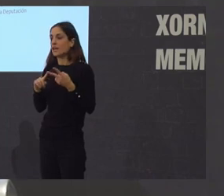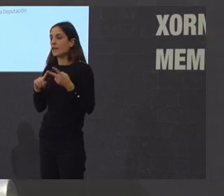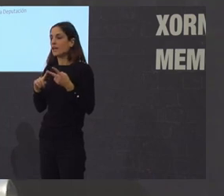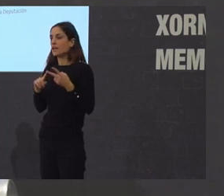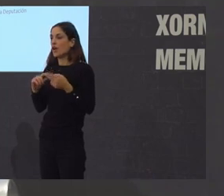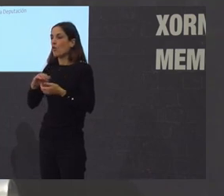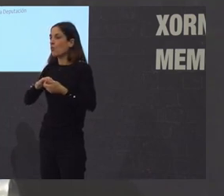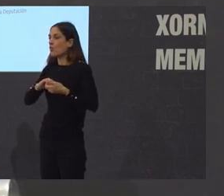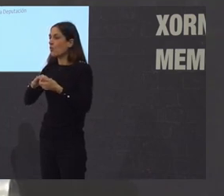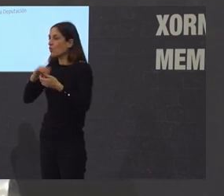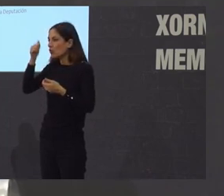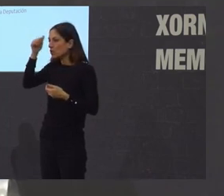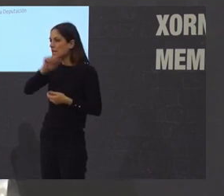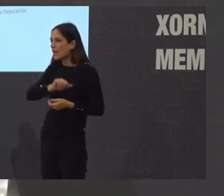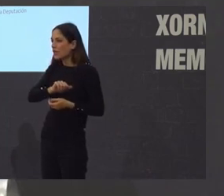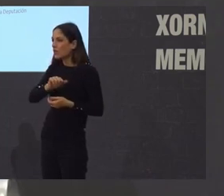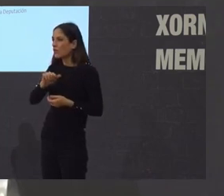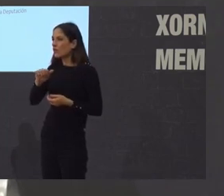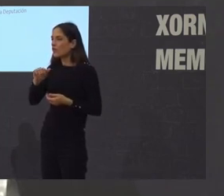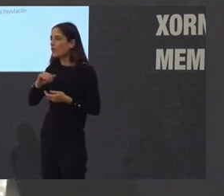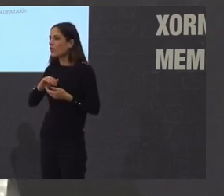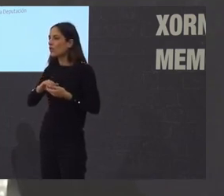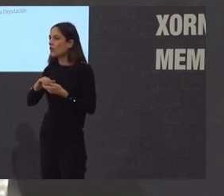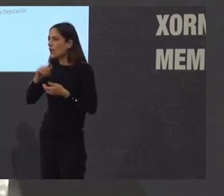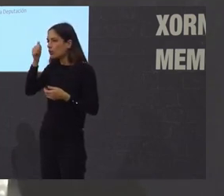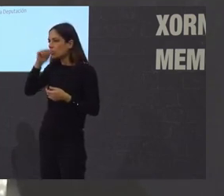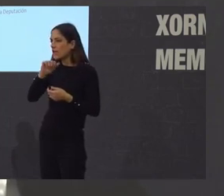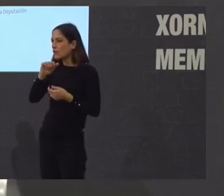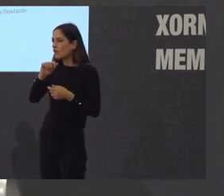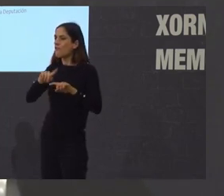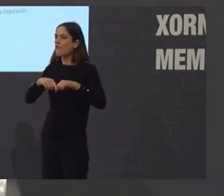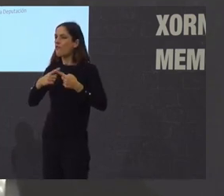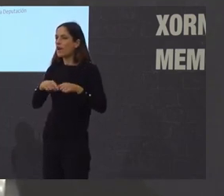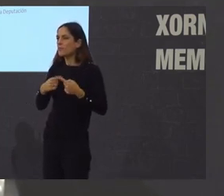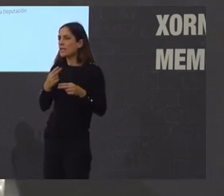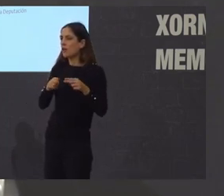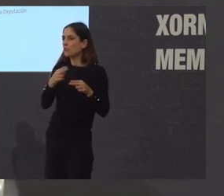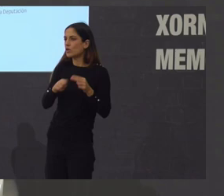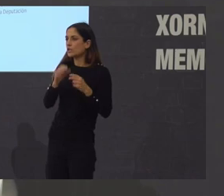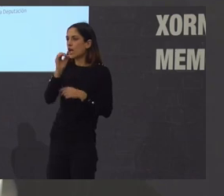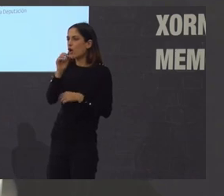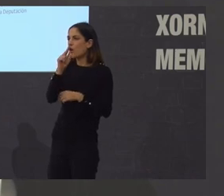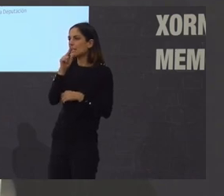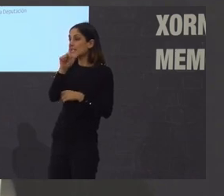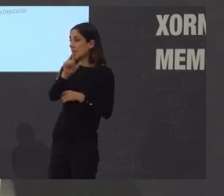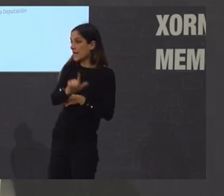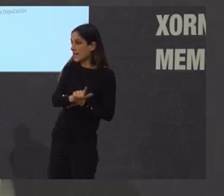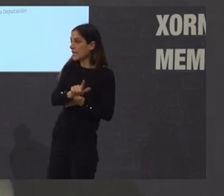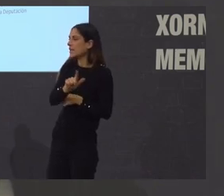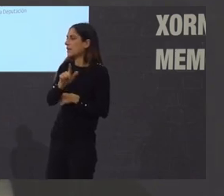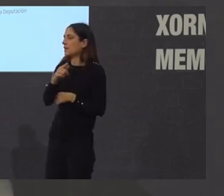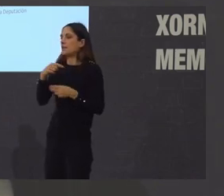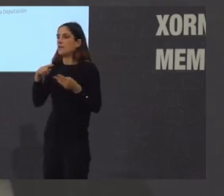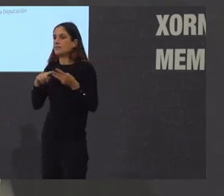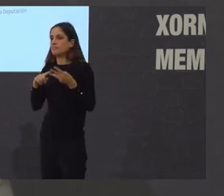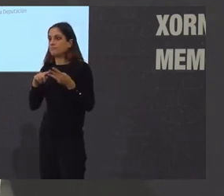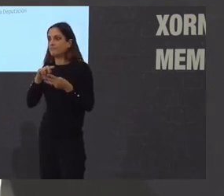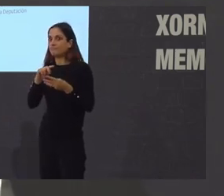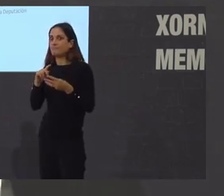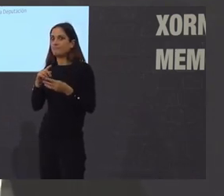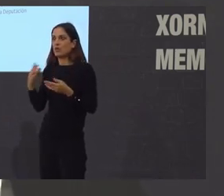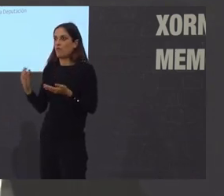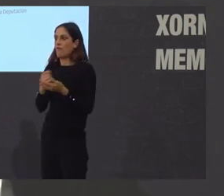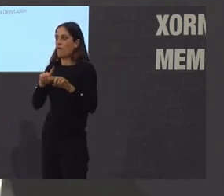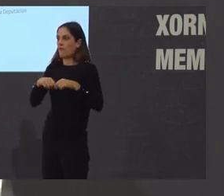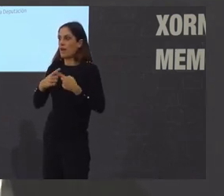el cuñado de la familia política de OHL, de Villarmir, el compi Yogui, que todo el mundo le